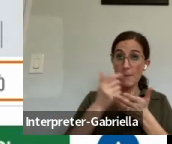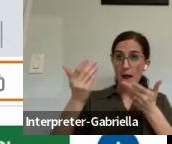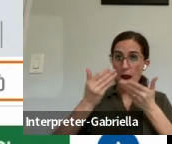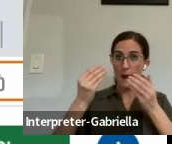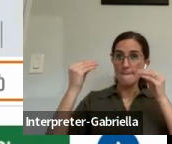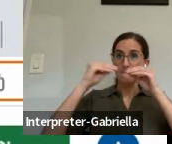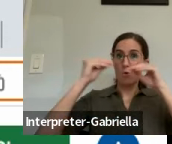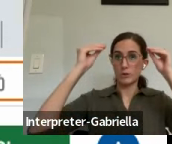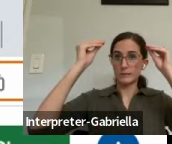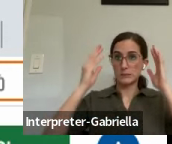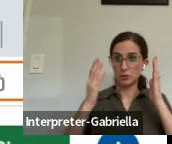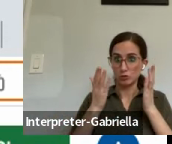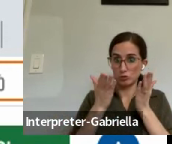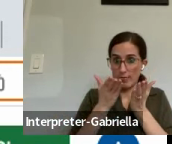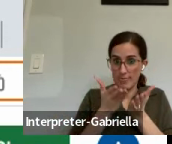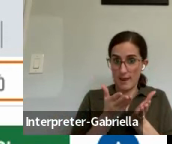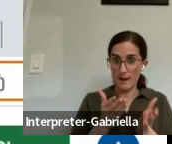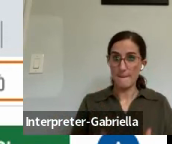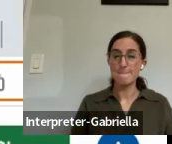también podríamos